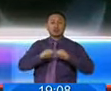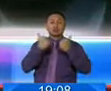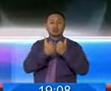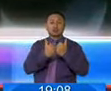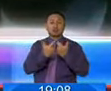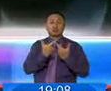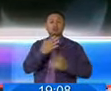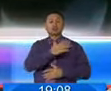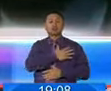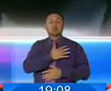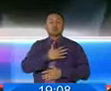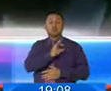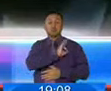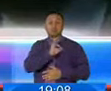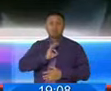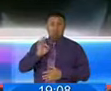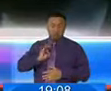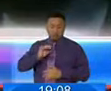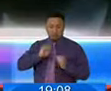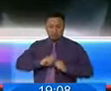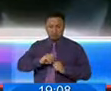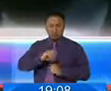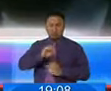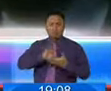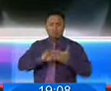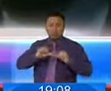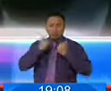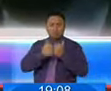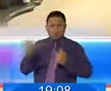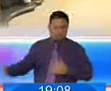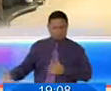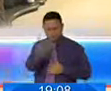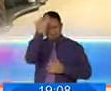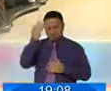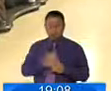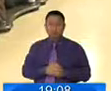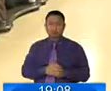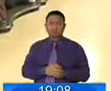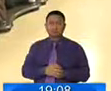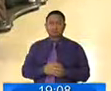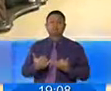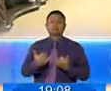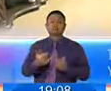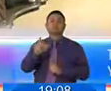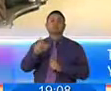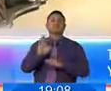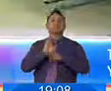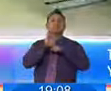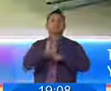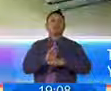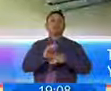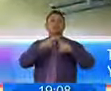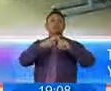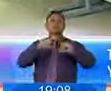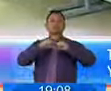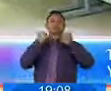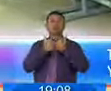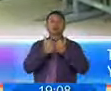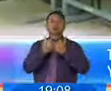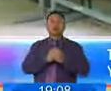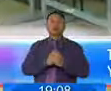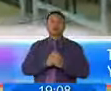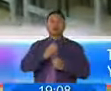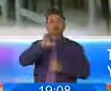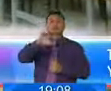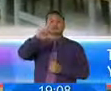Gabriela Rivadeneira, por haber autorizado allanar la Asamblea Nacional. Dentro de la parte testimonial, el ex asambleísta Clever Jiménez